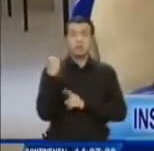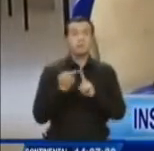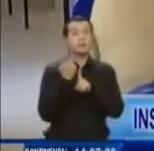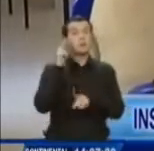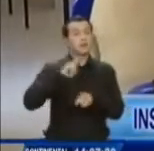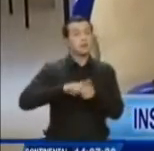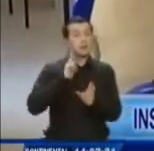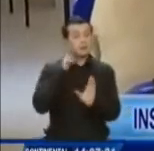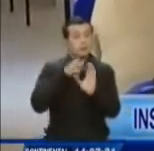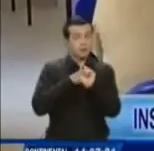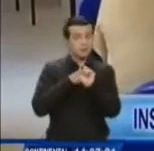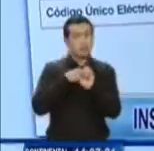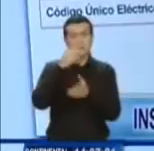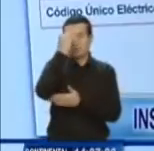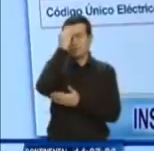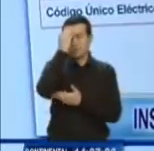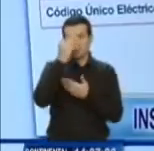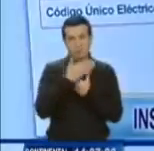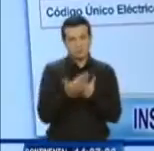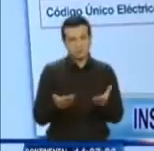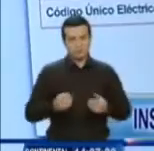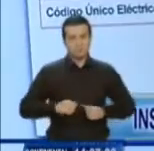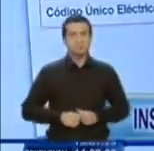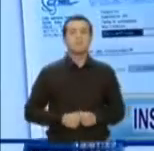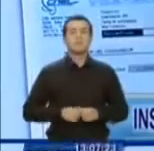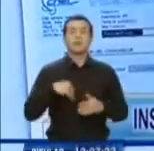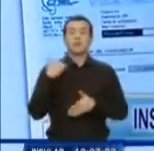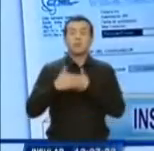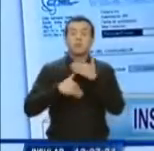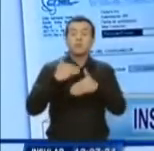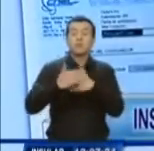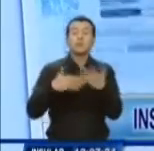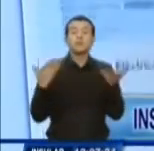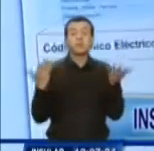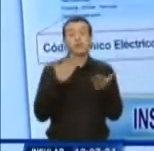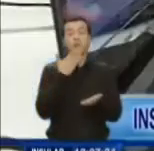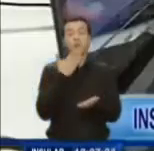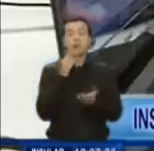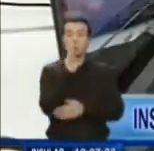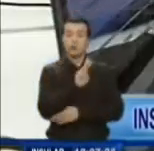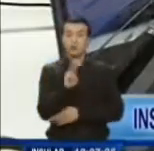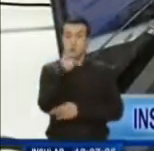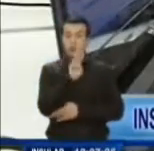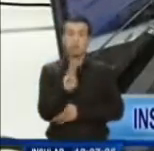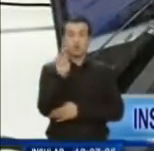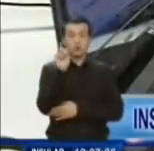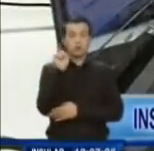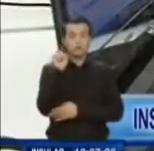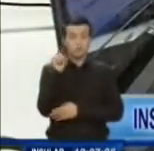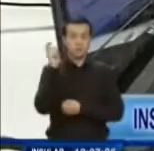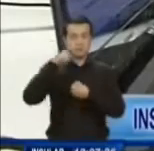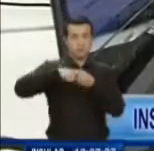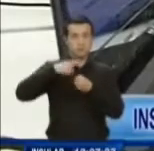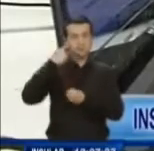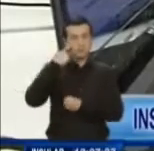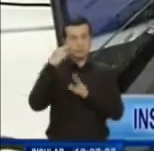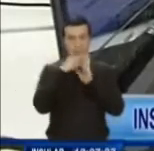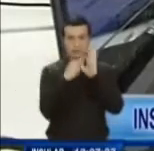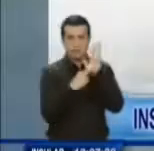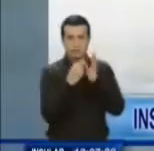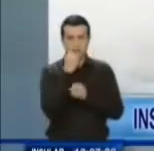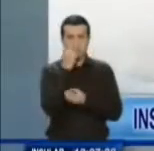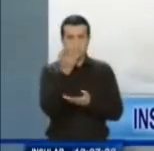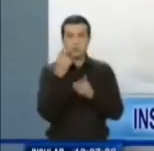por primera vez al sistema educativo público. El proceso se realizará vía internet y es necesario contar con los siguientes